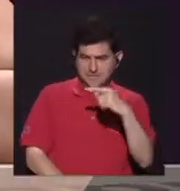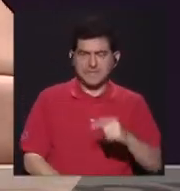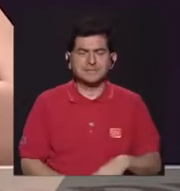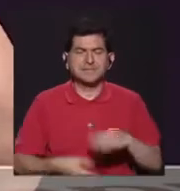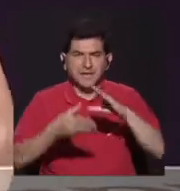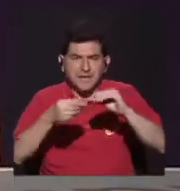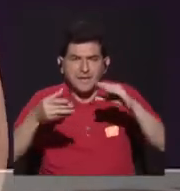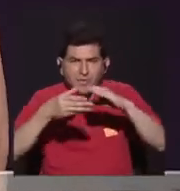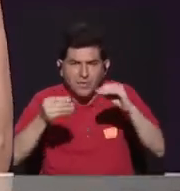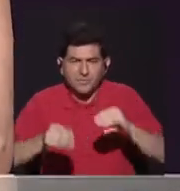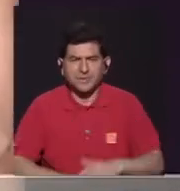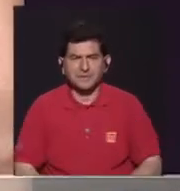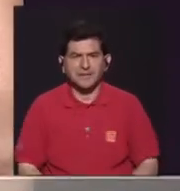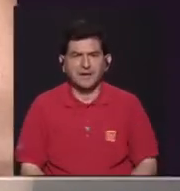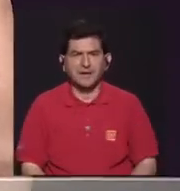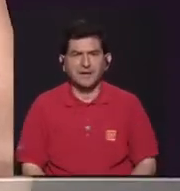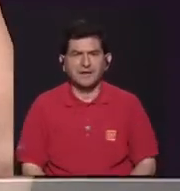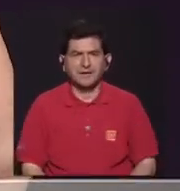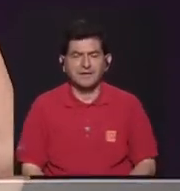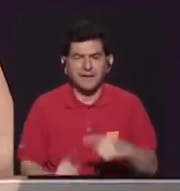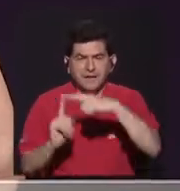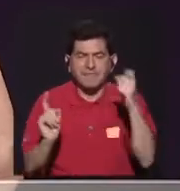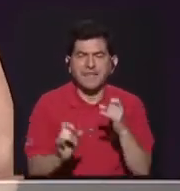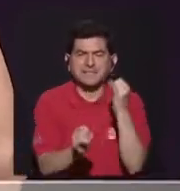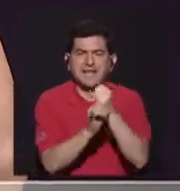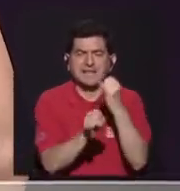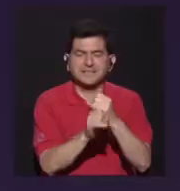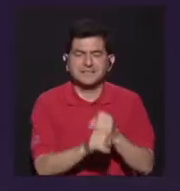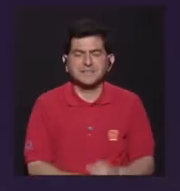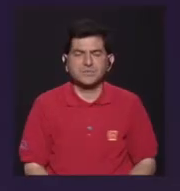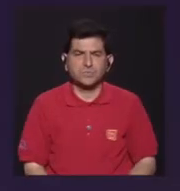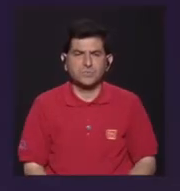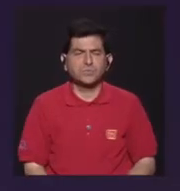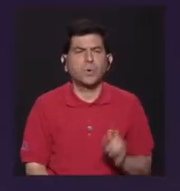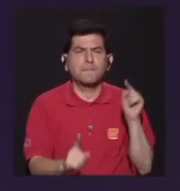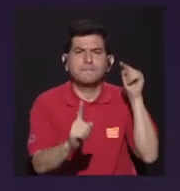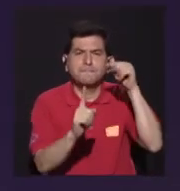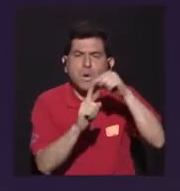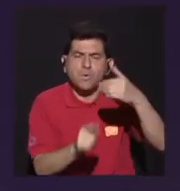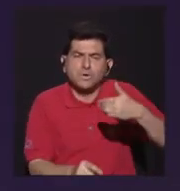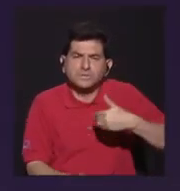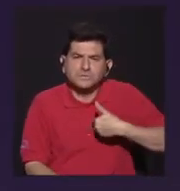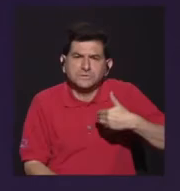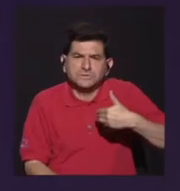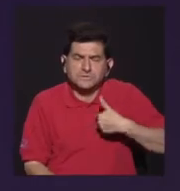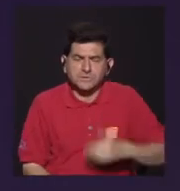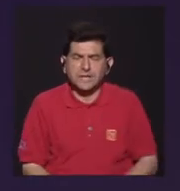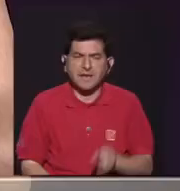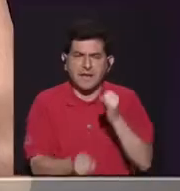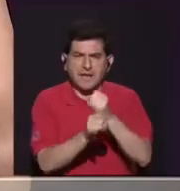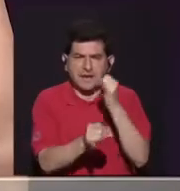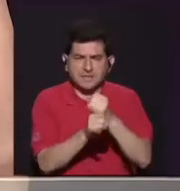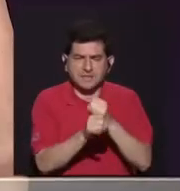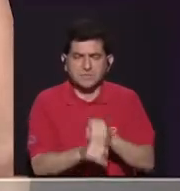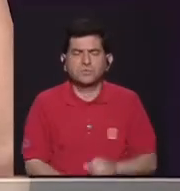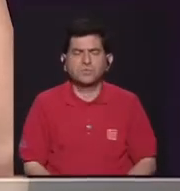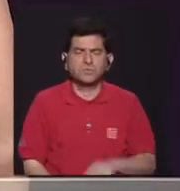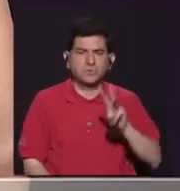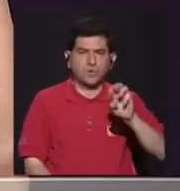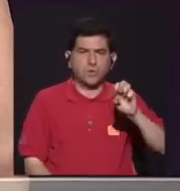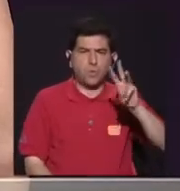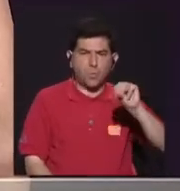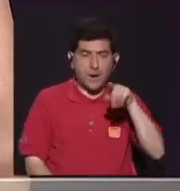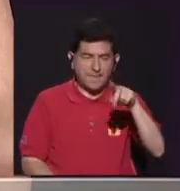tema sobre desde el instituto, ¿cuál es el propósito o qué propósitos tiene el instituto en esta